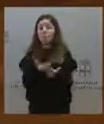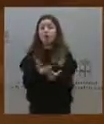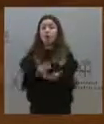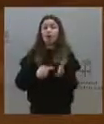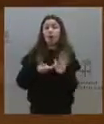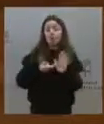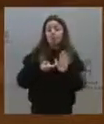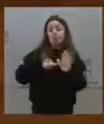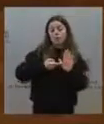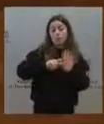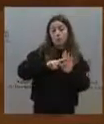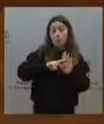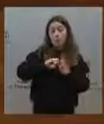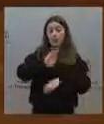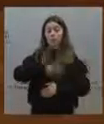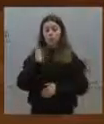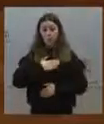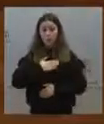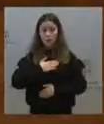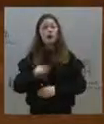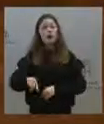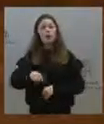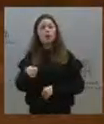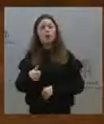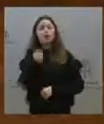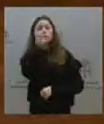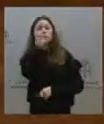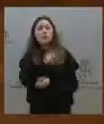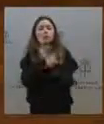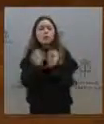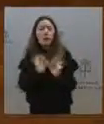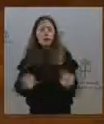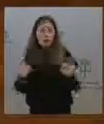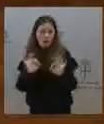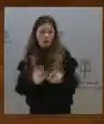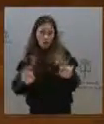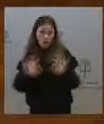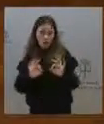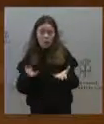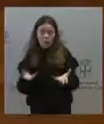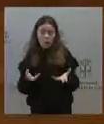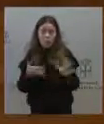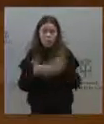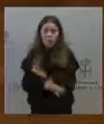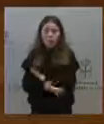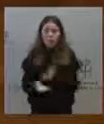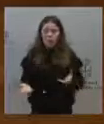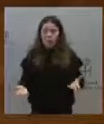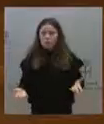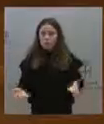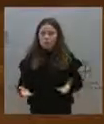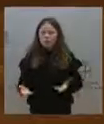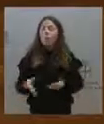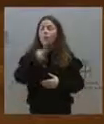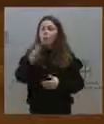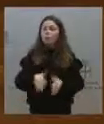del Partido Socialista sin cambio alguno. ¿Dónde está esa aguja en el pajar que hizo cambiar el criterio de Ciudadanos?